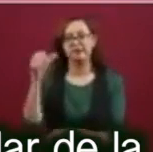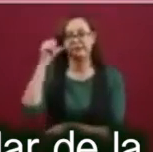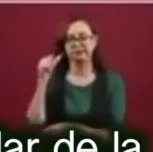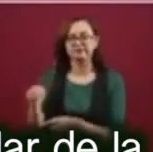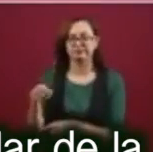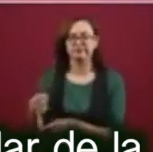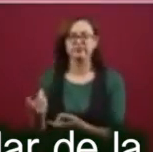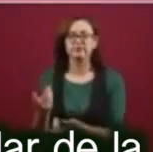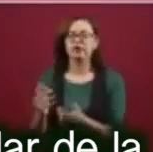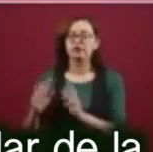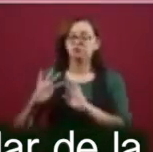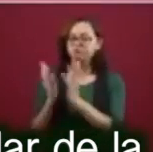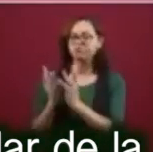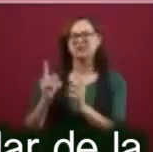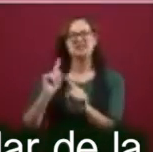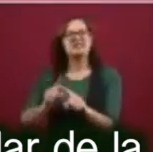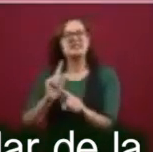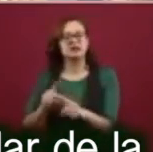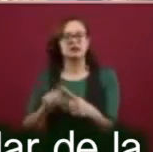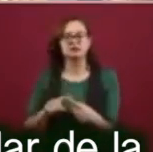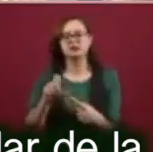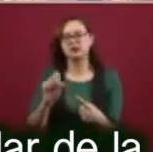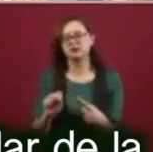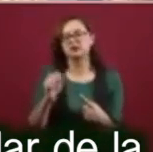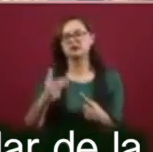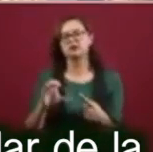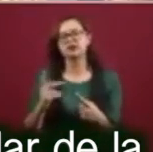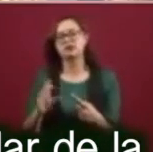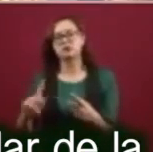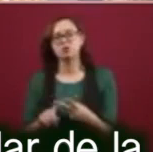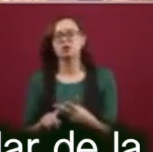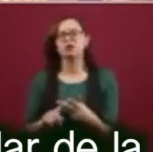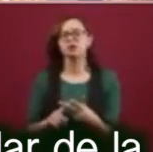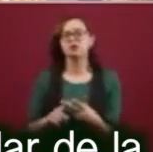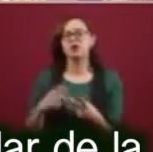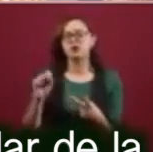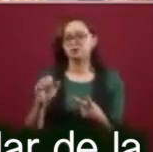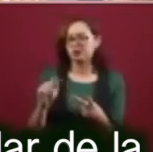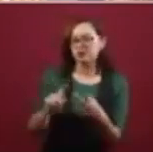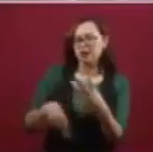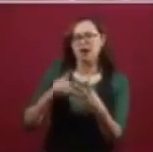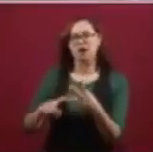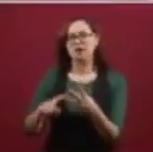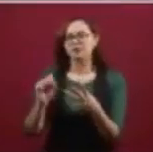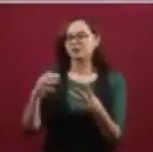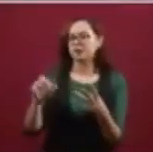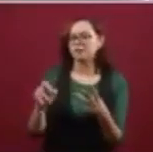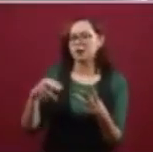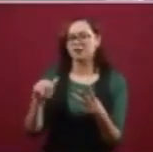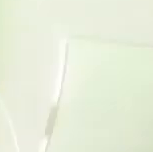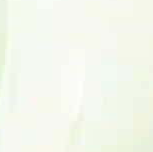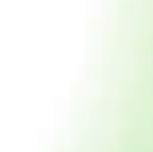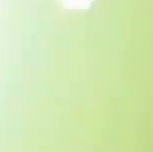alcanzando así la última meta anunciada por el titular de la empresa, Octavio Romero Oropesa, de 1.695.000 toneles